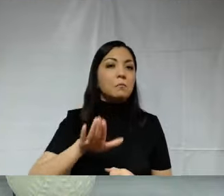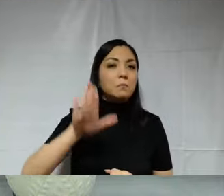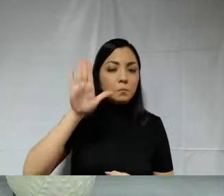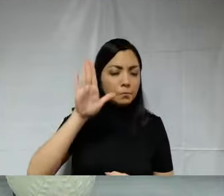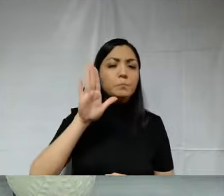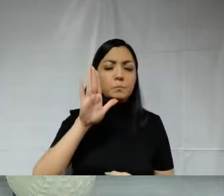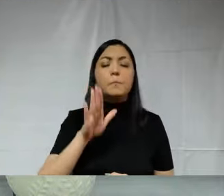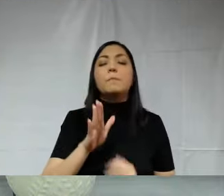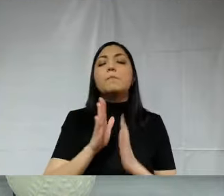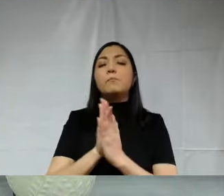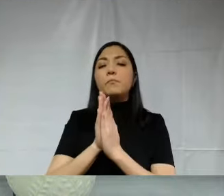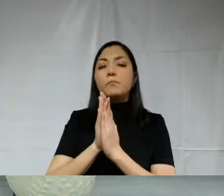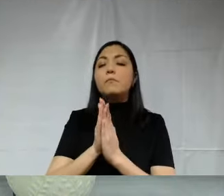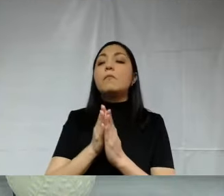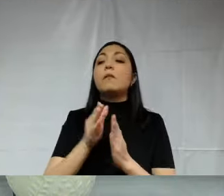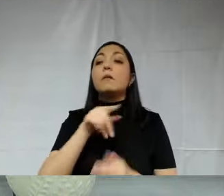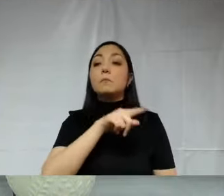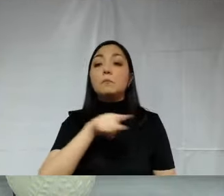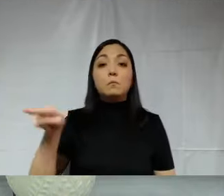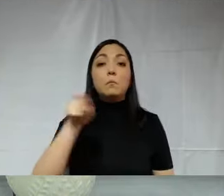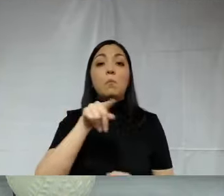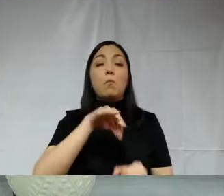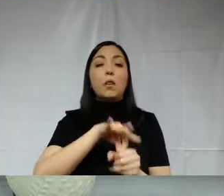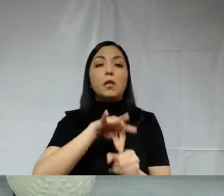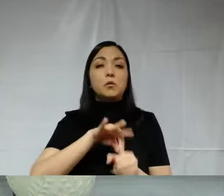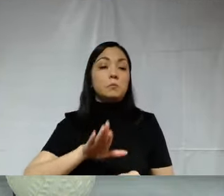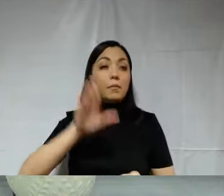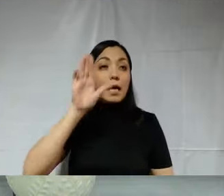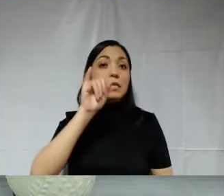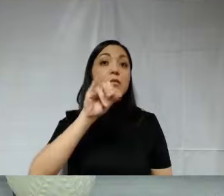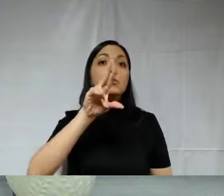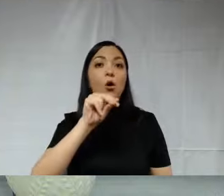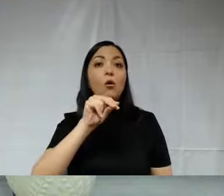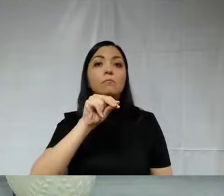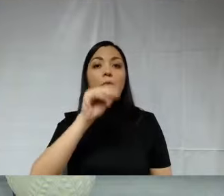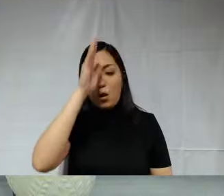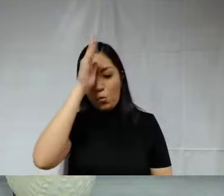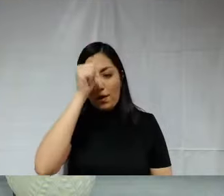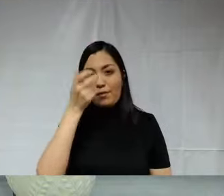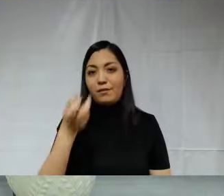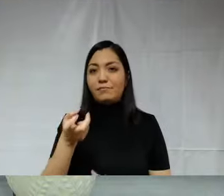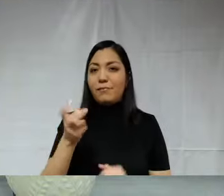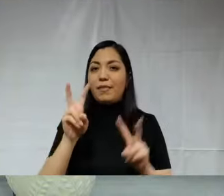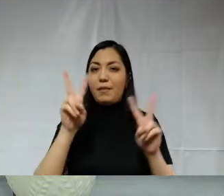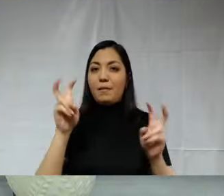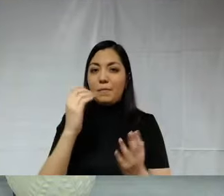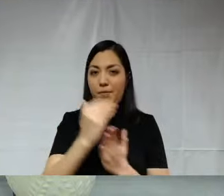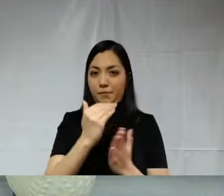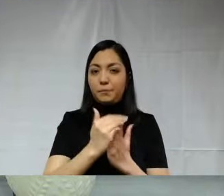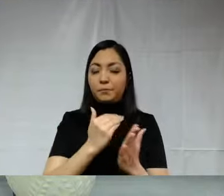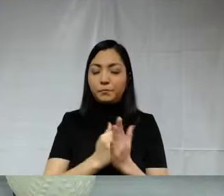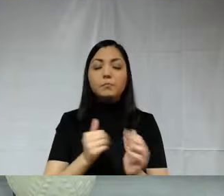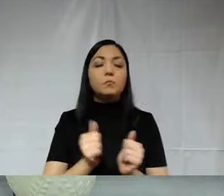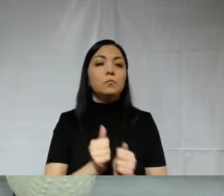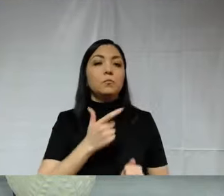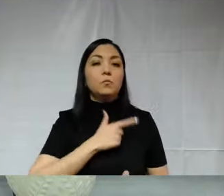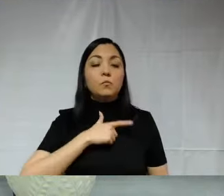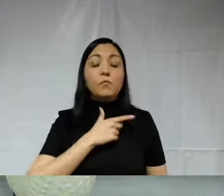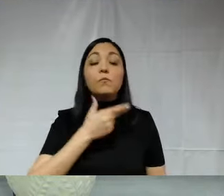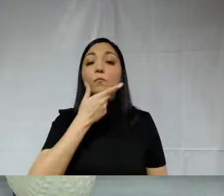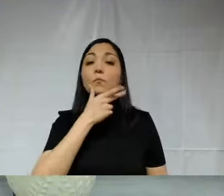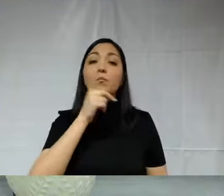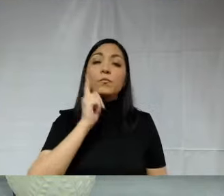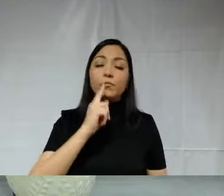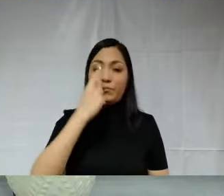día con gusto presidenta consejeras y consejeros electorales en votación económica les consulto si se aprueba el proyecto de orden del día en los términos